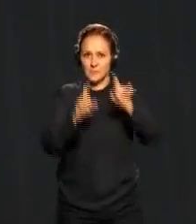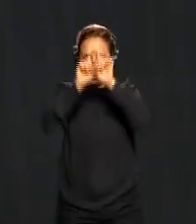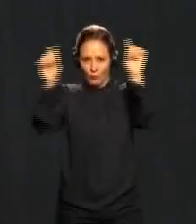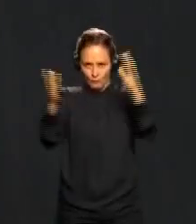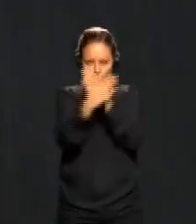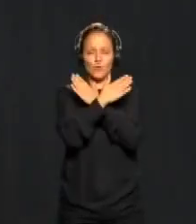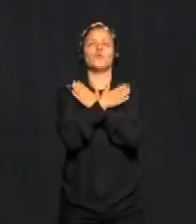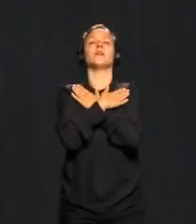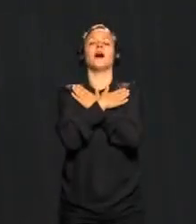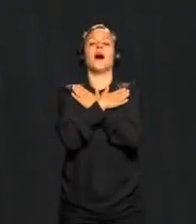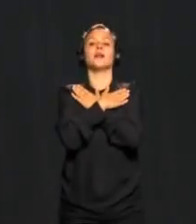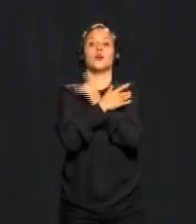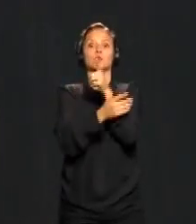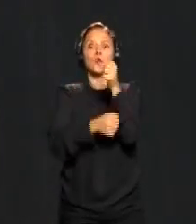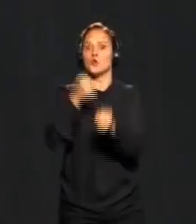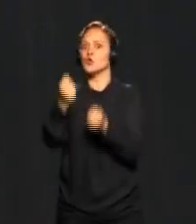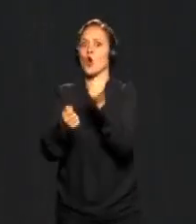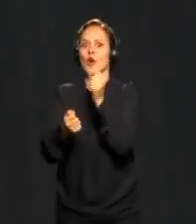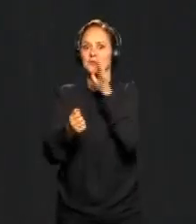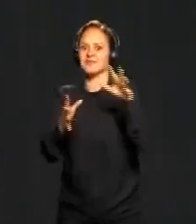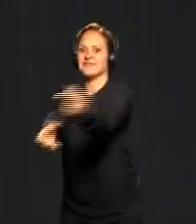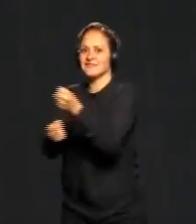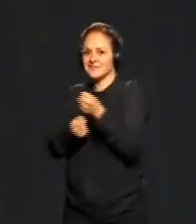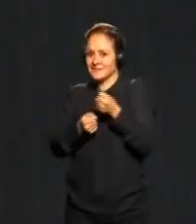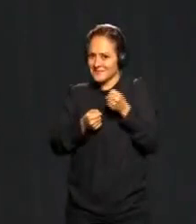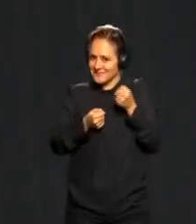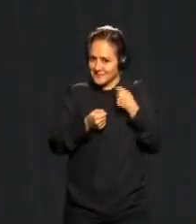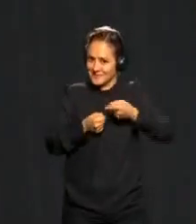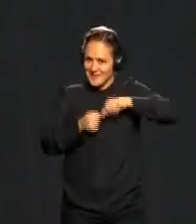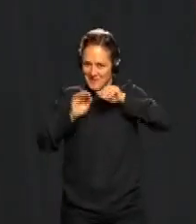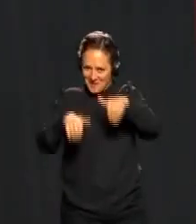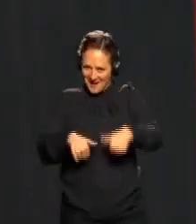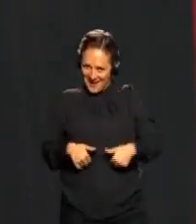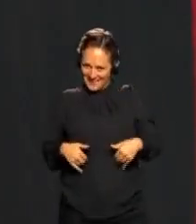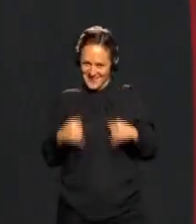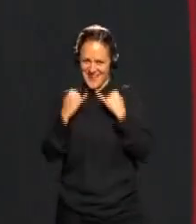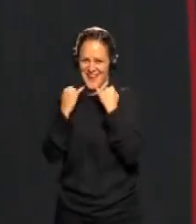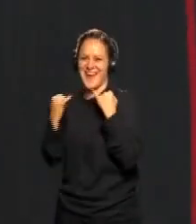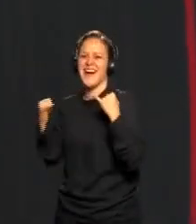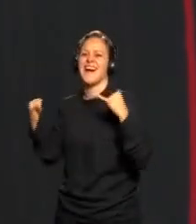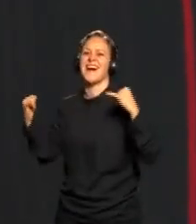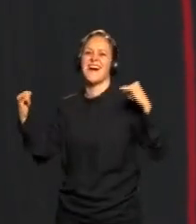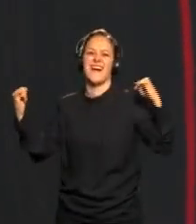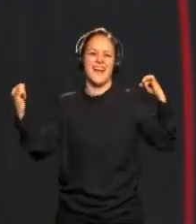funeraria. No corras, que es peor. ¡Hemos vuelto!